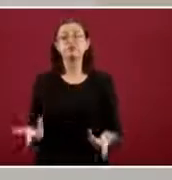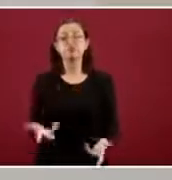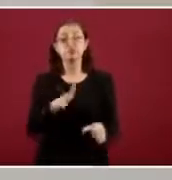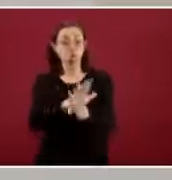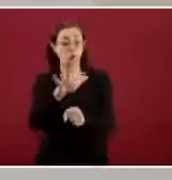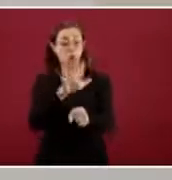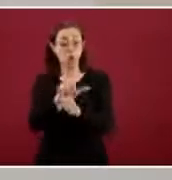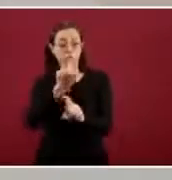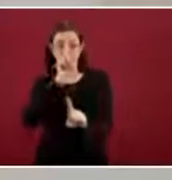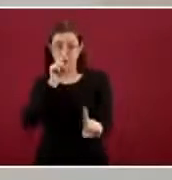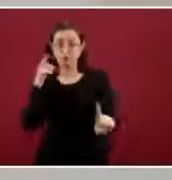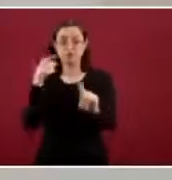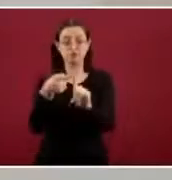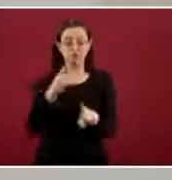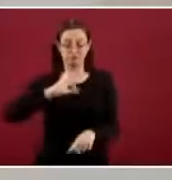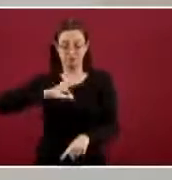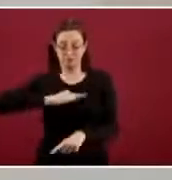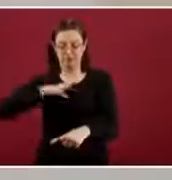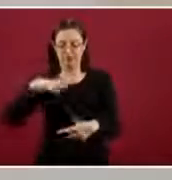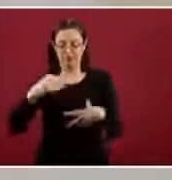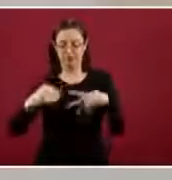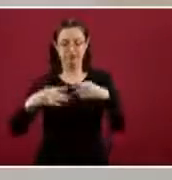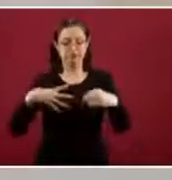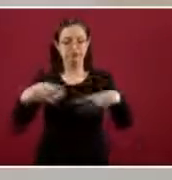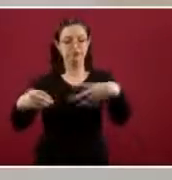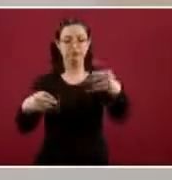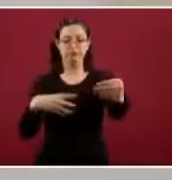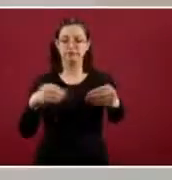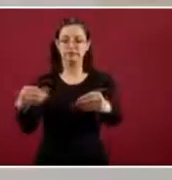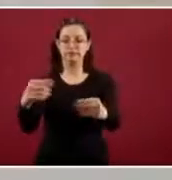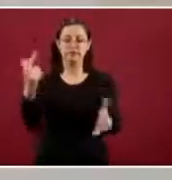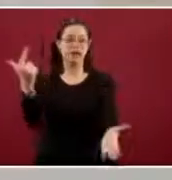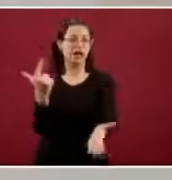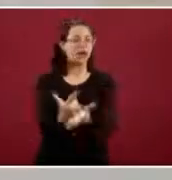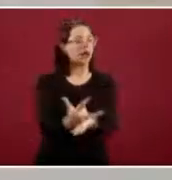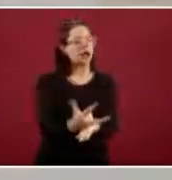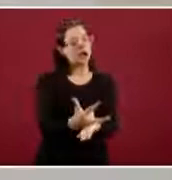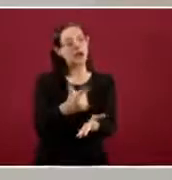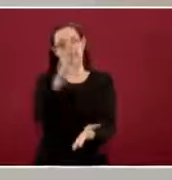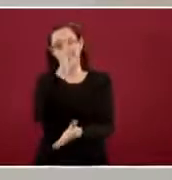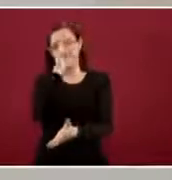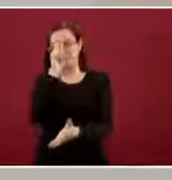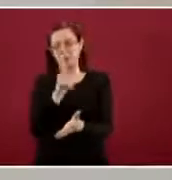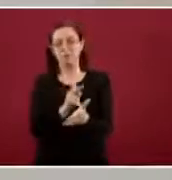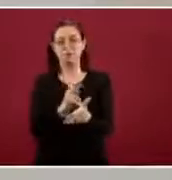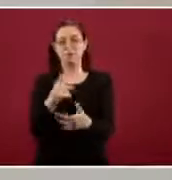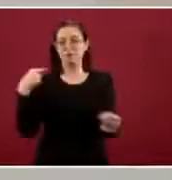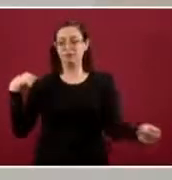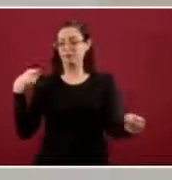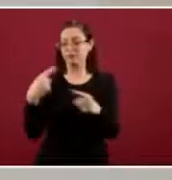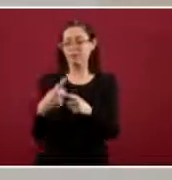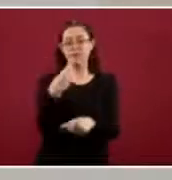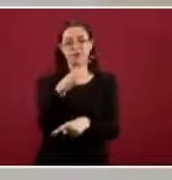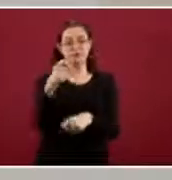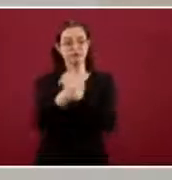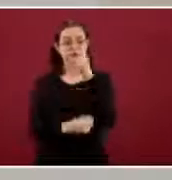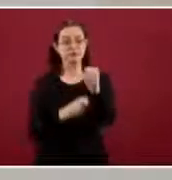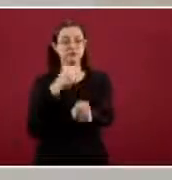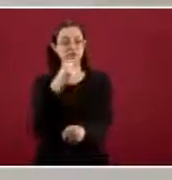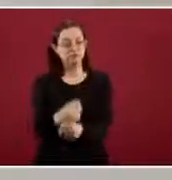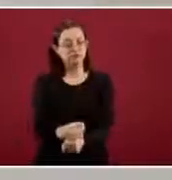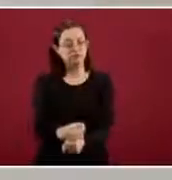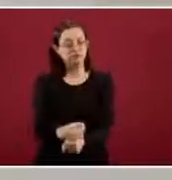común es reducir los impactos de la más grave epidemia en los últimos 100 años. Y esto